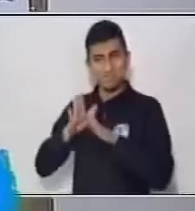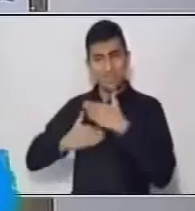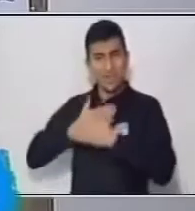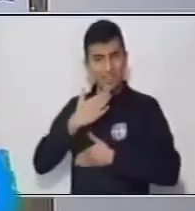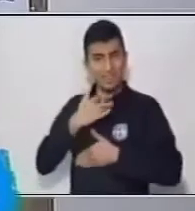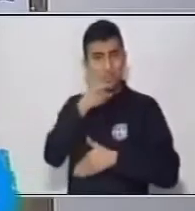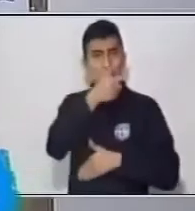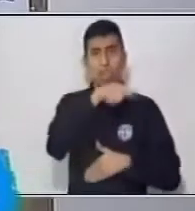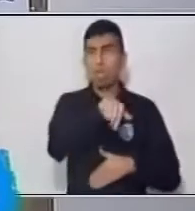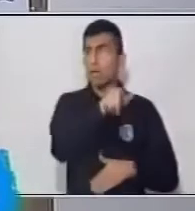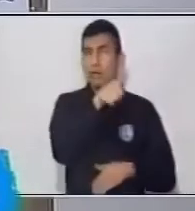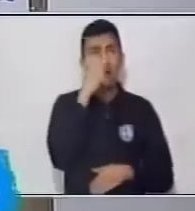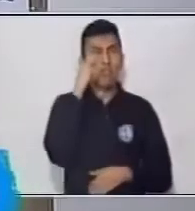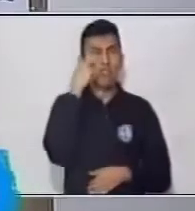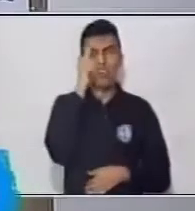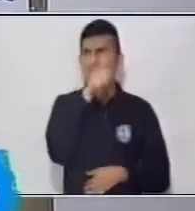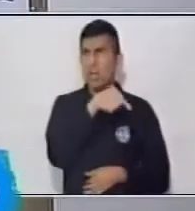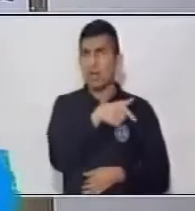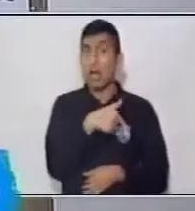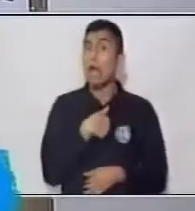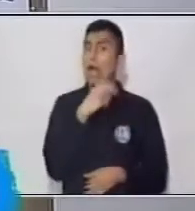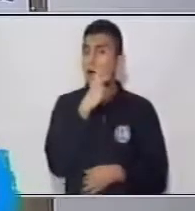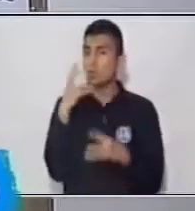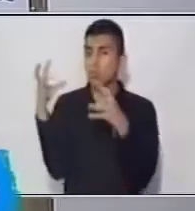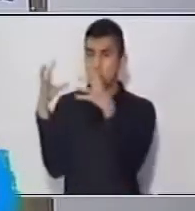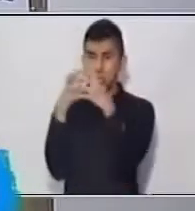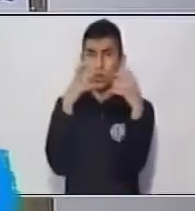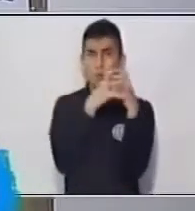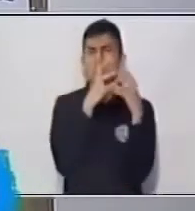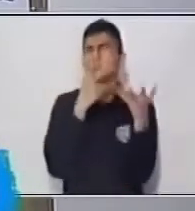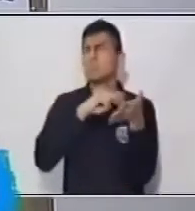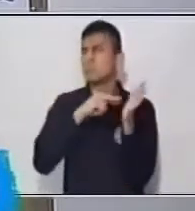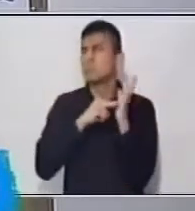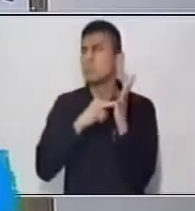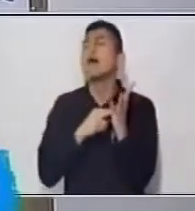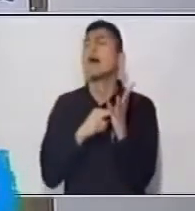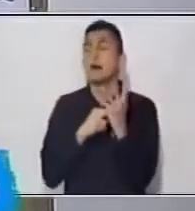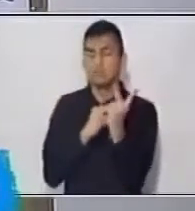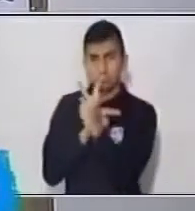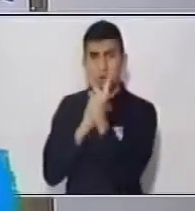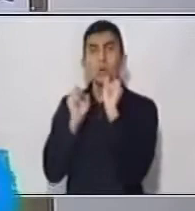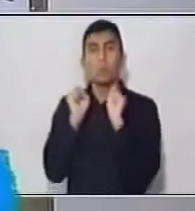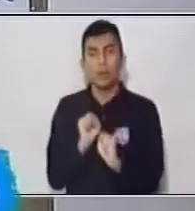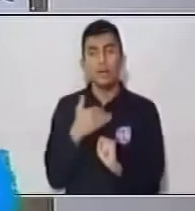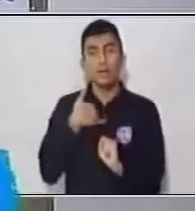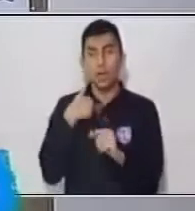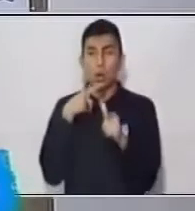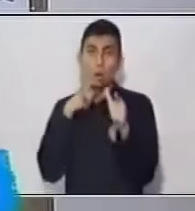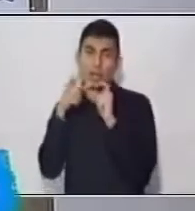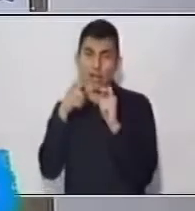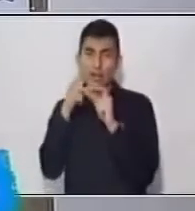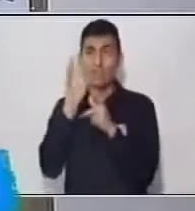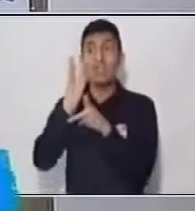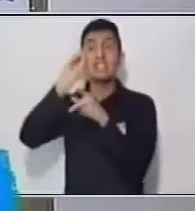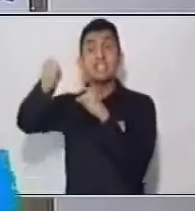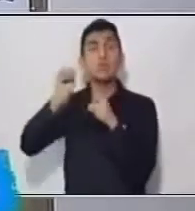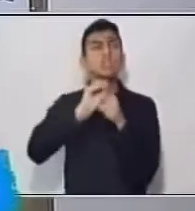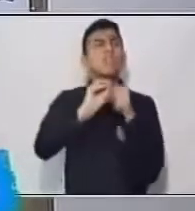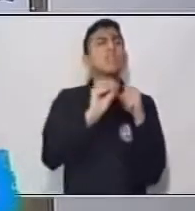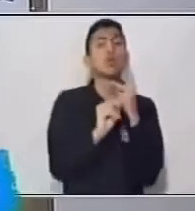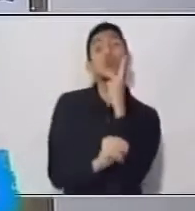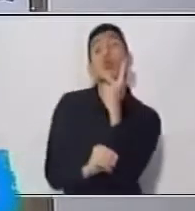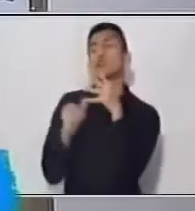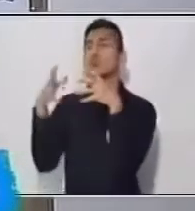nexo, que estamos dando opción. Eso corresponde a las oraciones coordinadas distributivas. Y